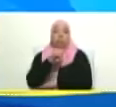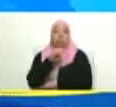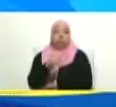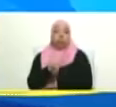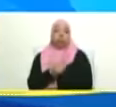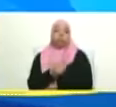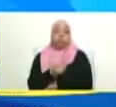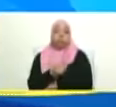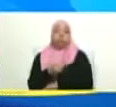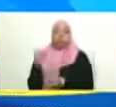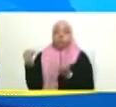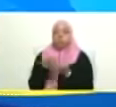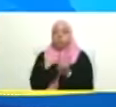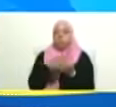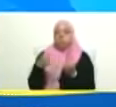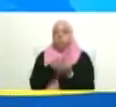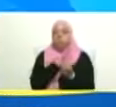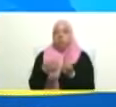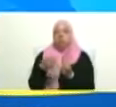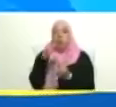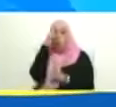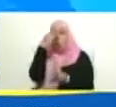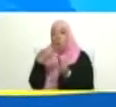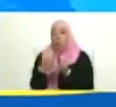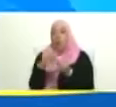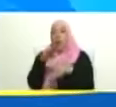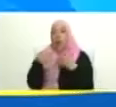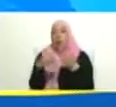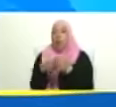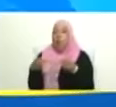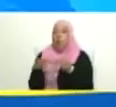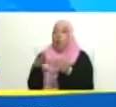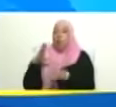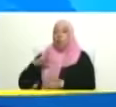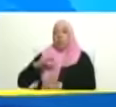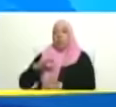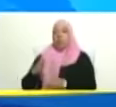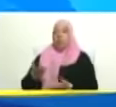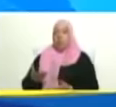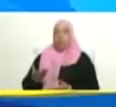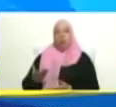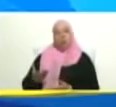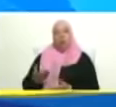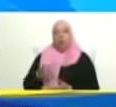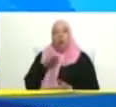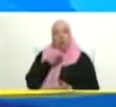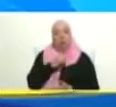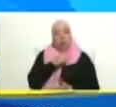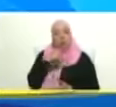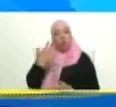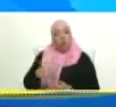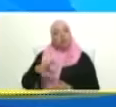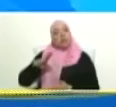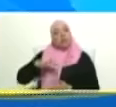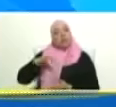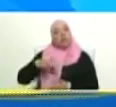intenten manchar el honor, el profesionalismo y el gran nombre que se gana el